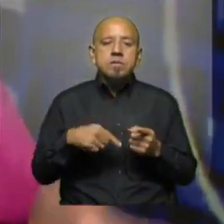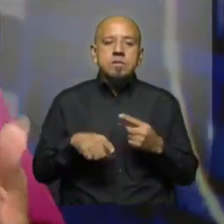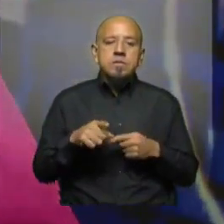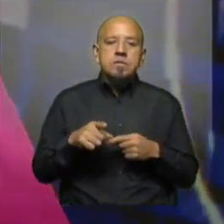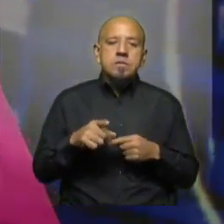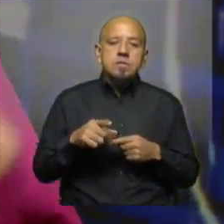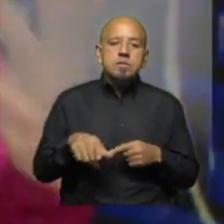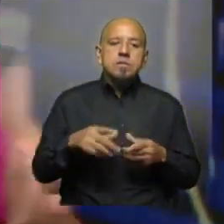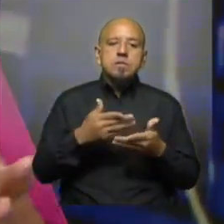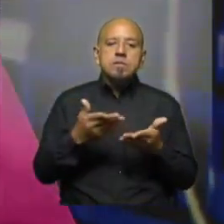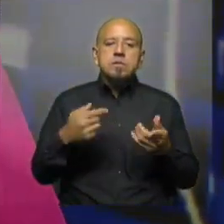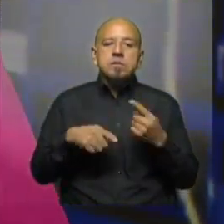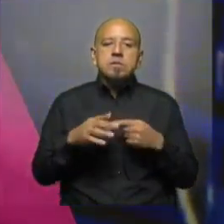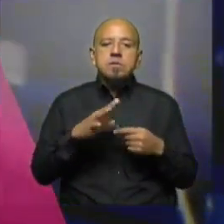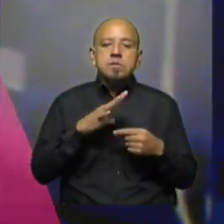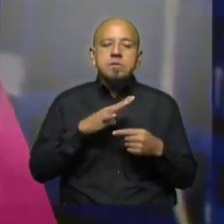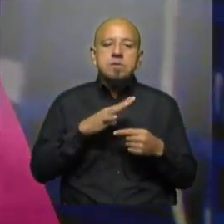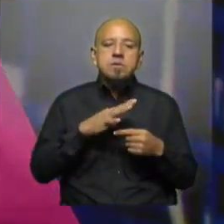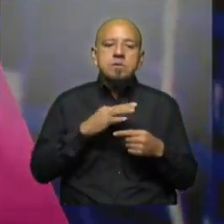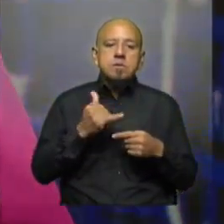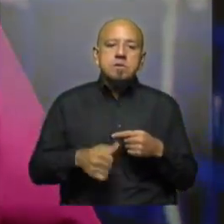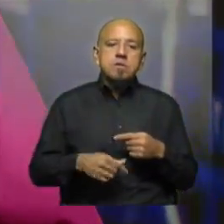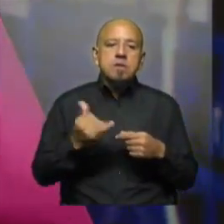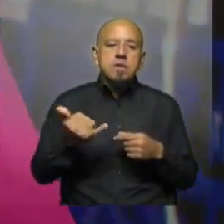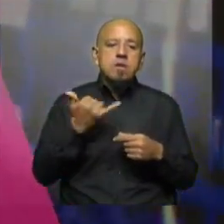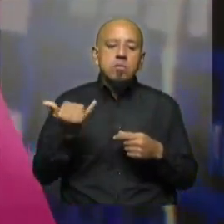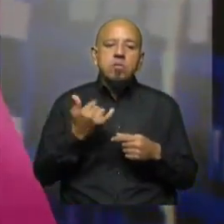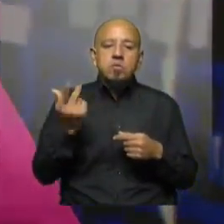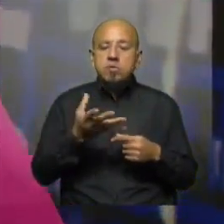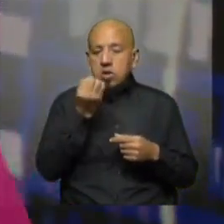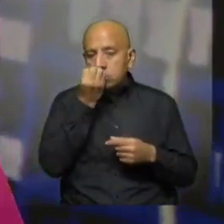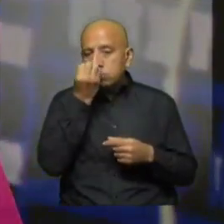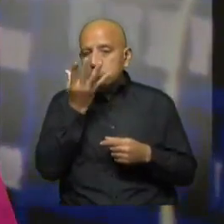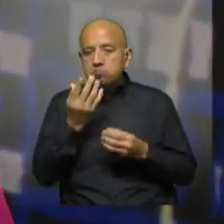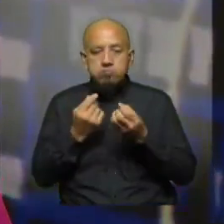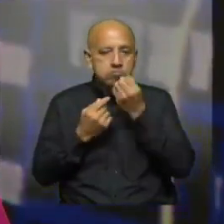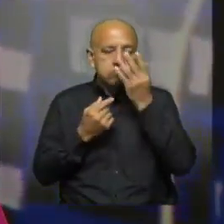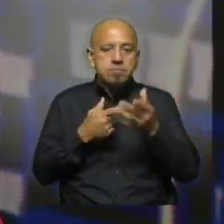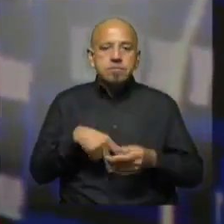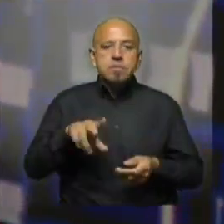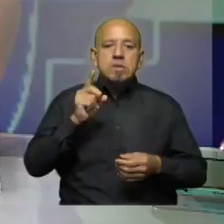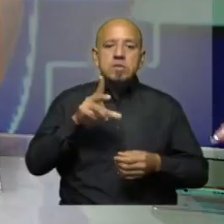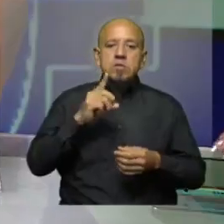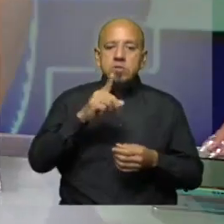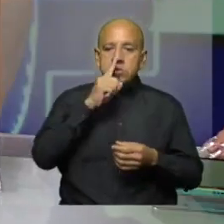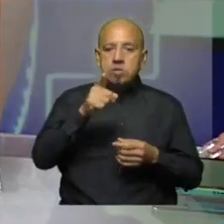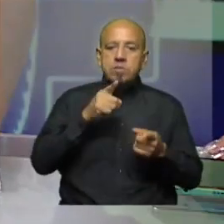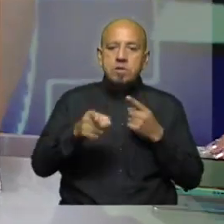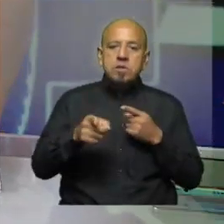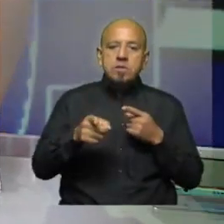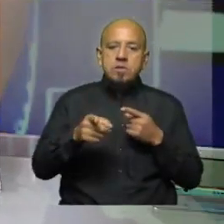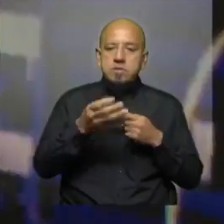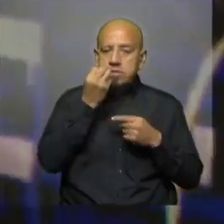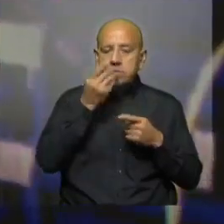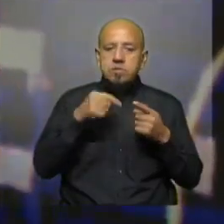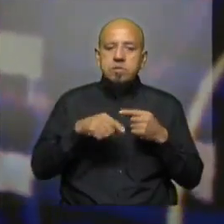Las rosas, la variedad de rosas. En el tiempo en que se fundó se trajeron 12.000 especies de rosas.